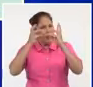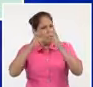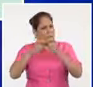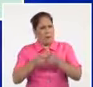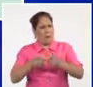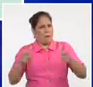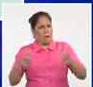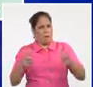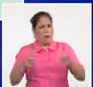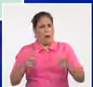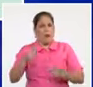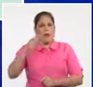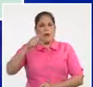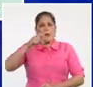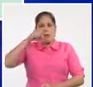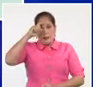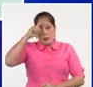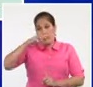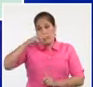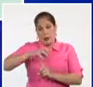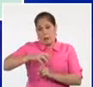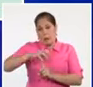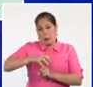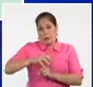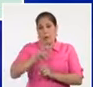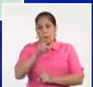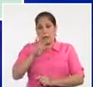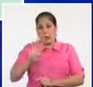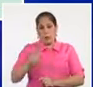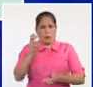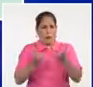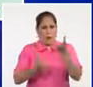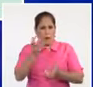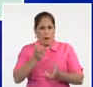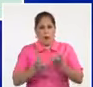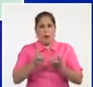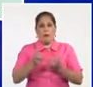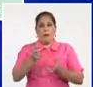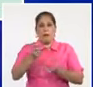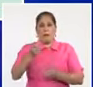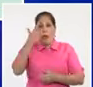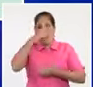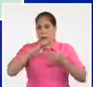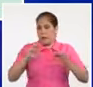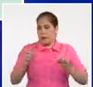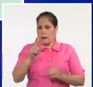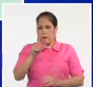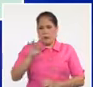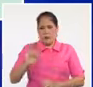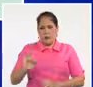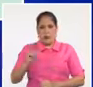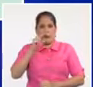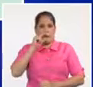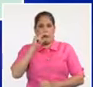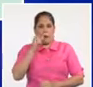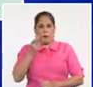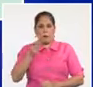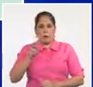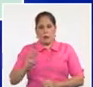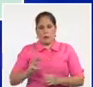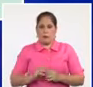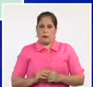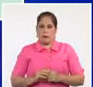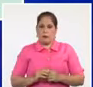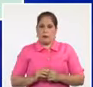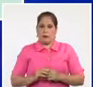San Cristóbal, 24, Candelaria 20, Artemisa 17, Bauta 13,